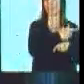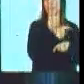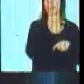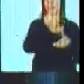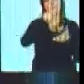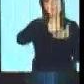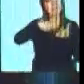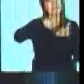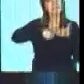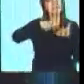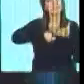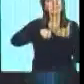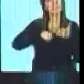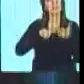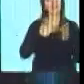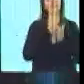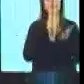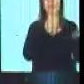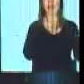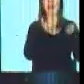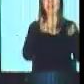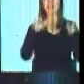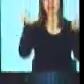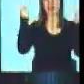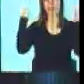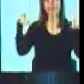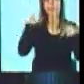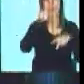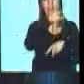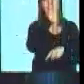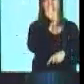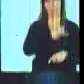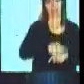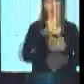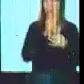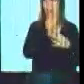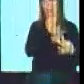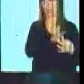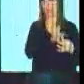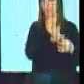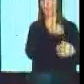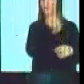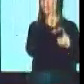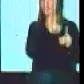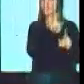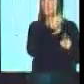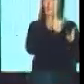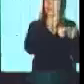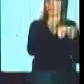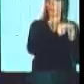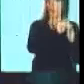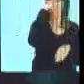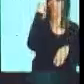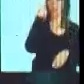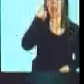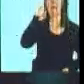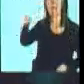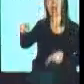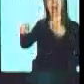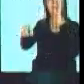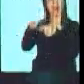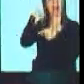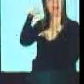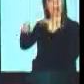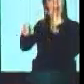O sea, se lo juzga a fines de 2017 por algo que pasó el 22 de febrero de 2012. Lenta la justicia, pero por suerte va llegando.